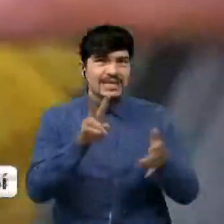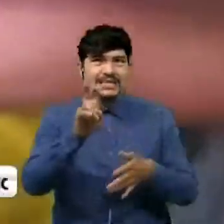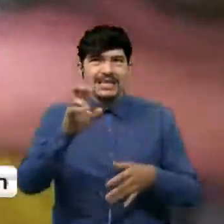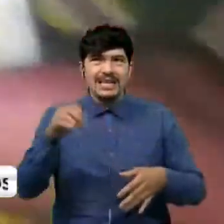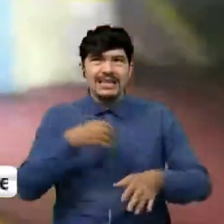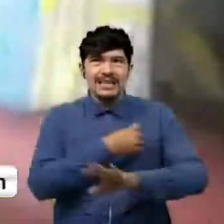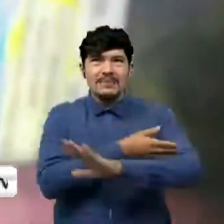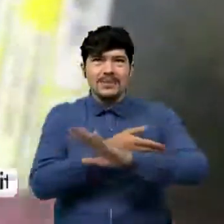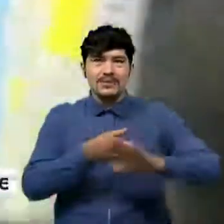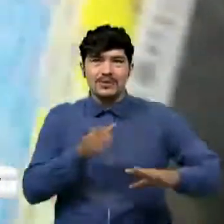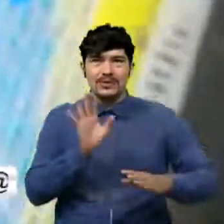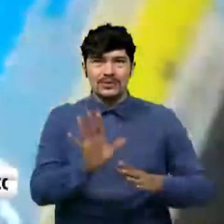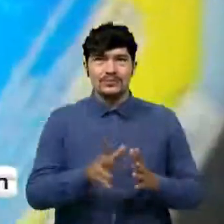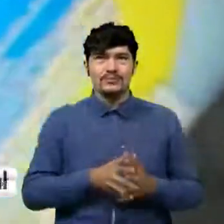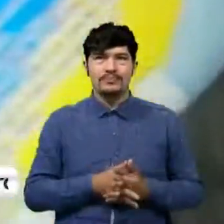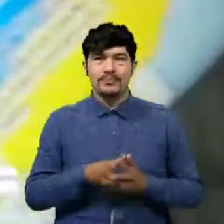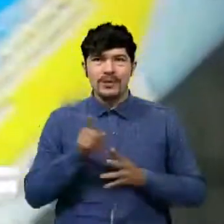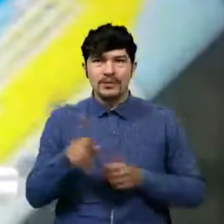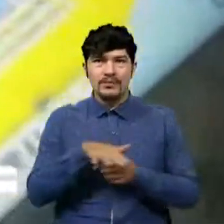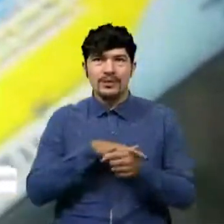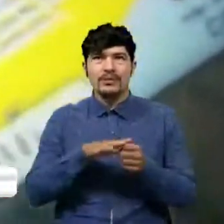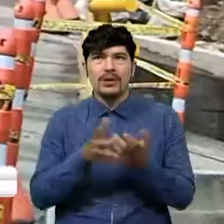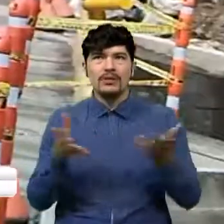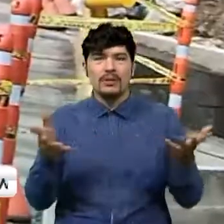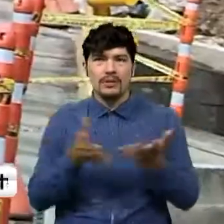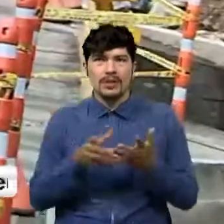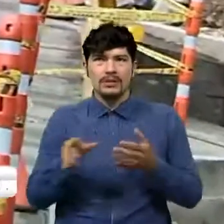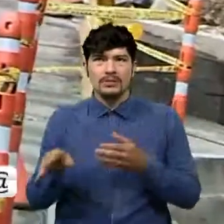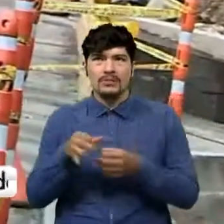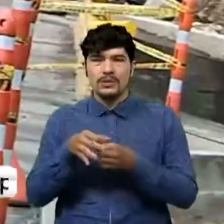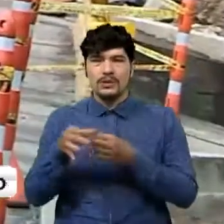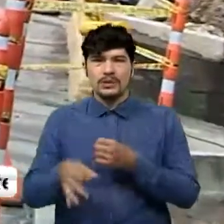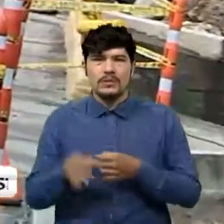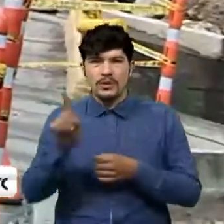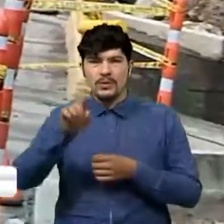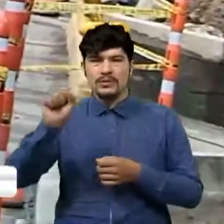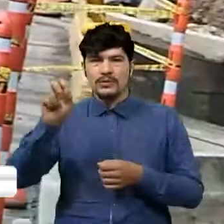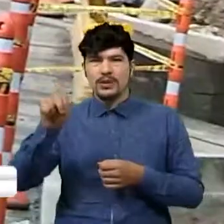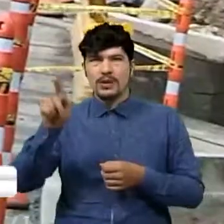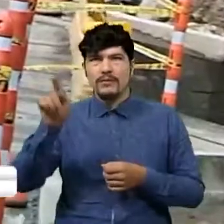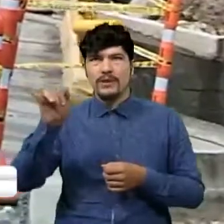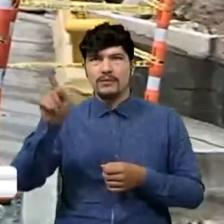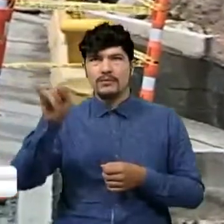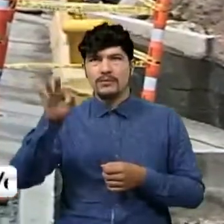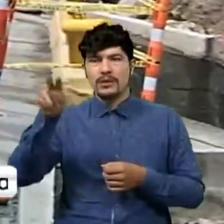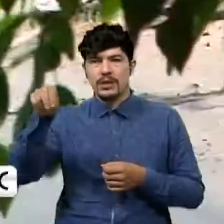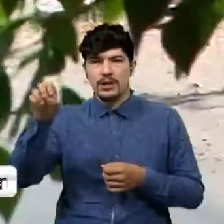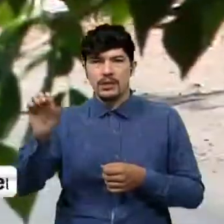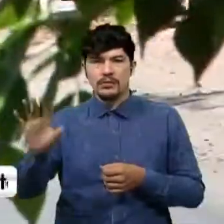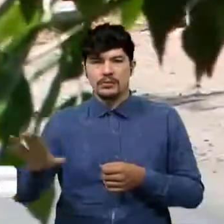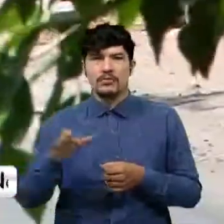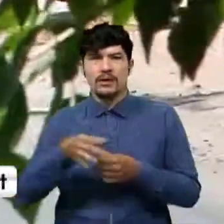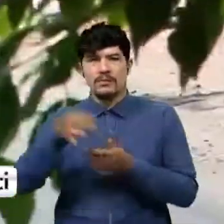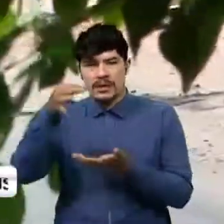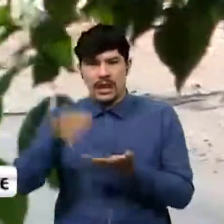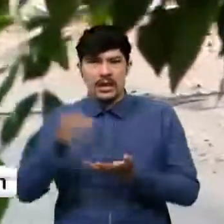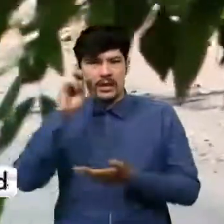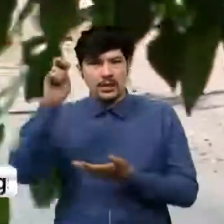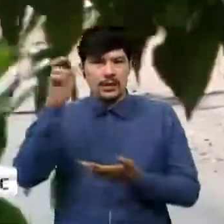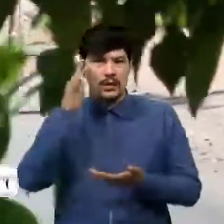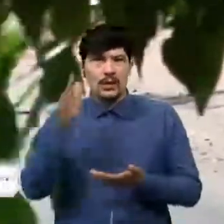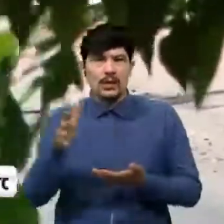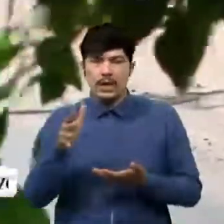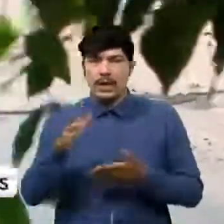70 millones de pesos. El hecho se registró en el corregimiento de San Faustino, sector La Chinita, en la capital del norte de Santander. Gracias a la